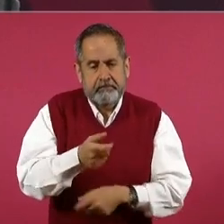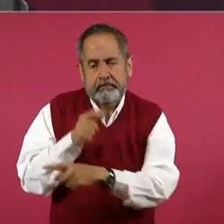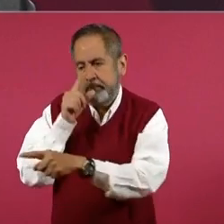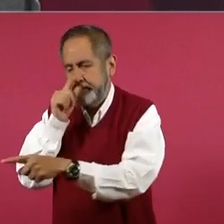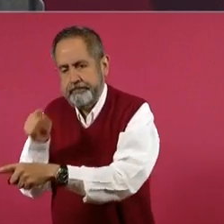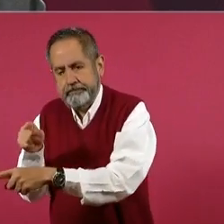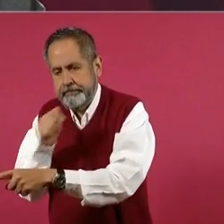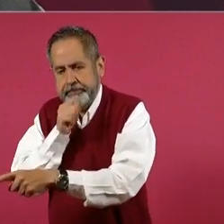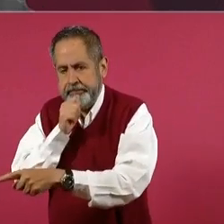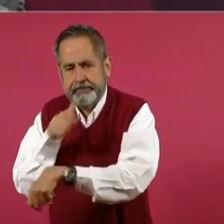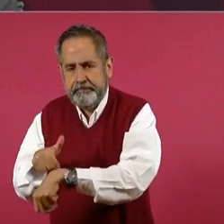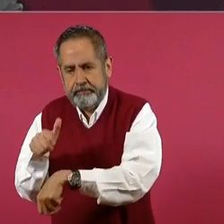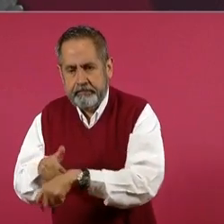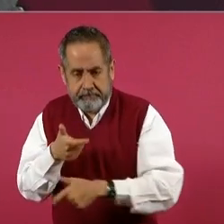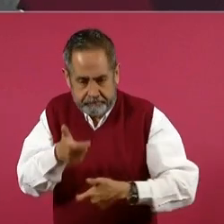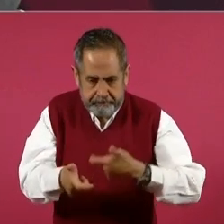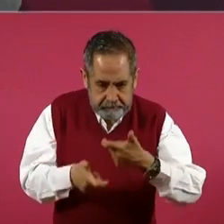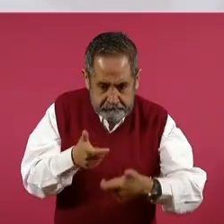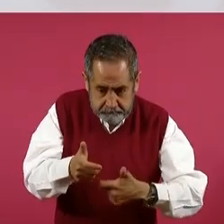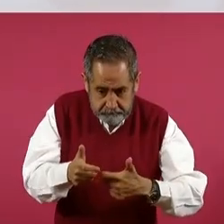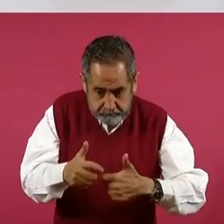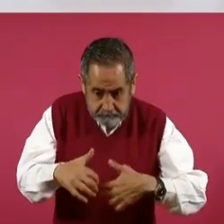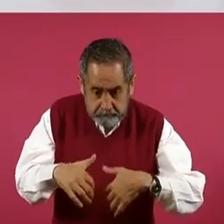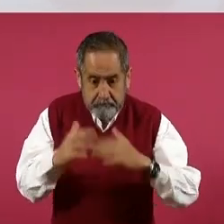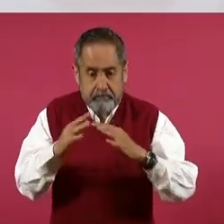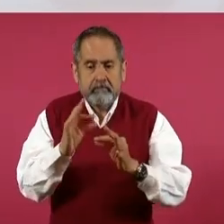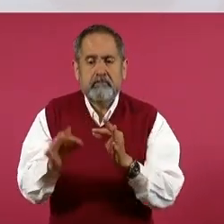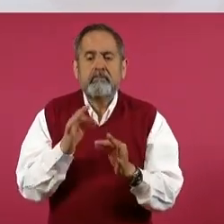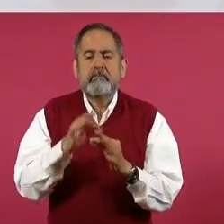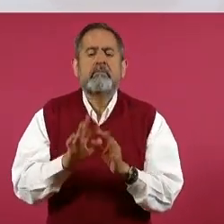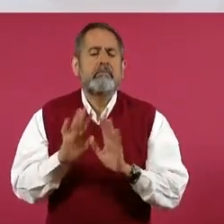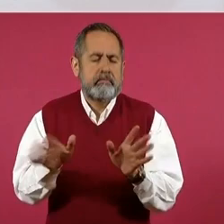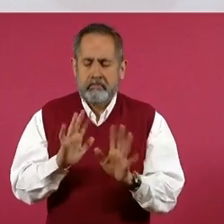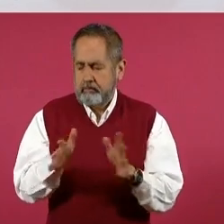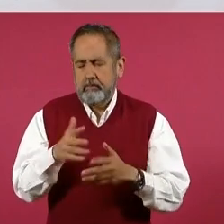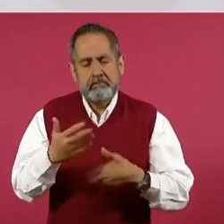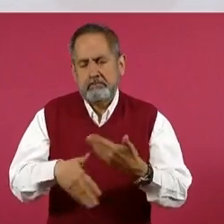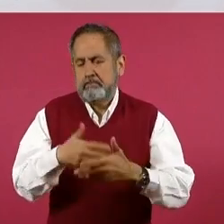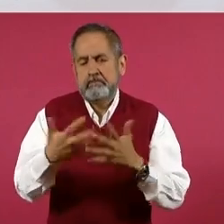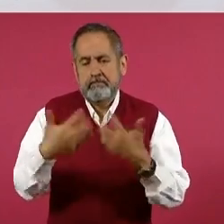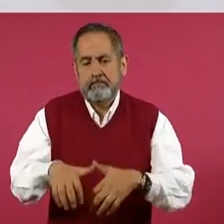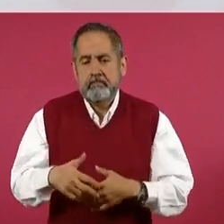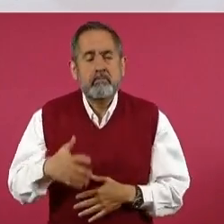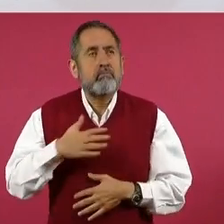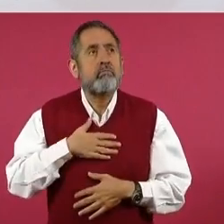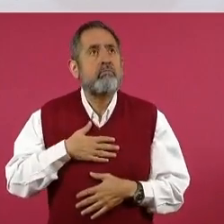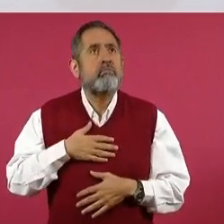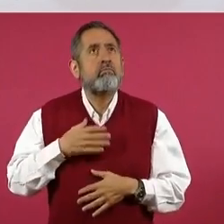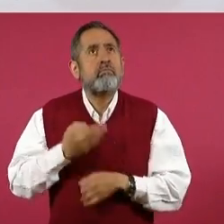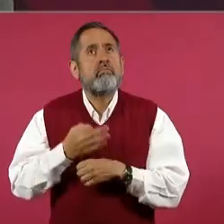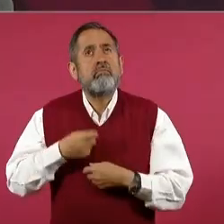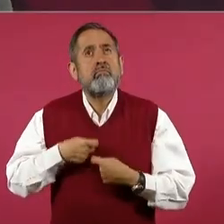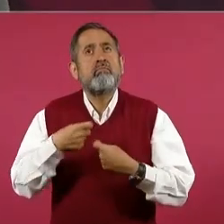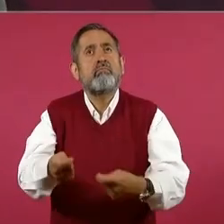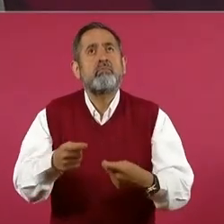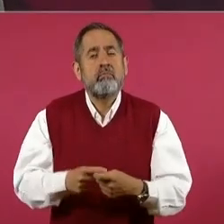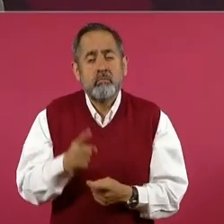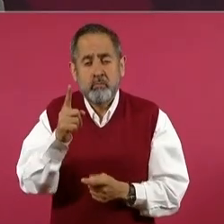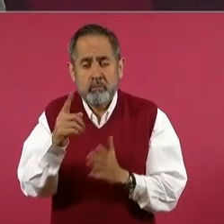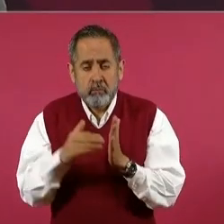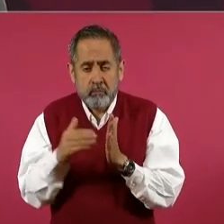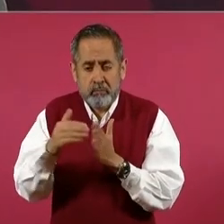están produciendo esas plantas fertilizante. Estamos entregando 1 millón